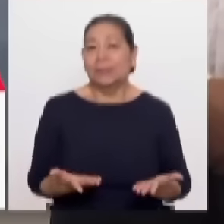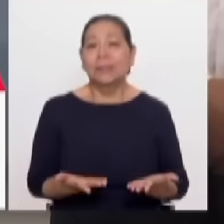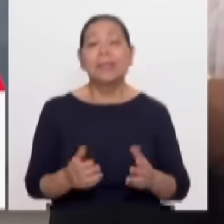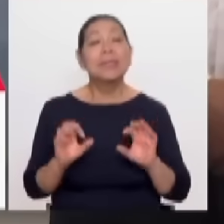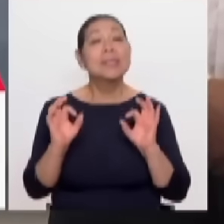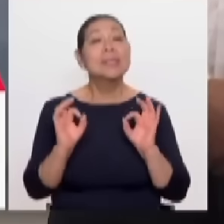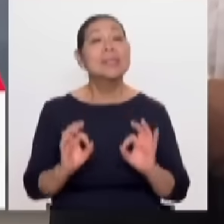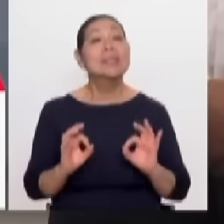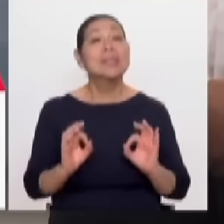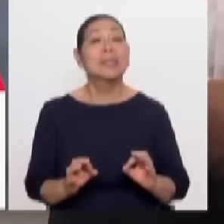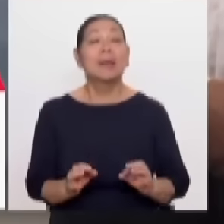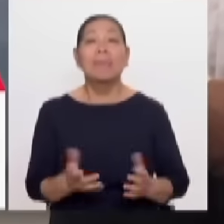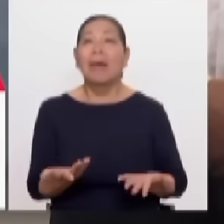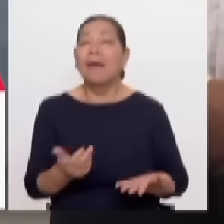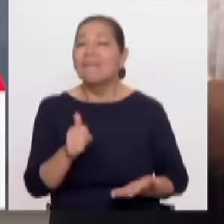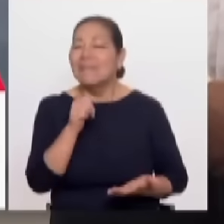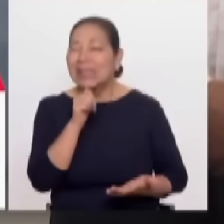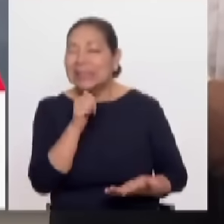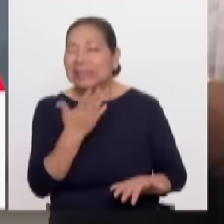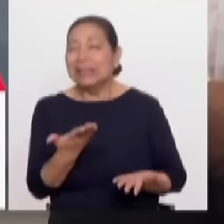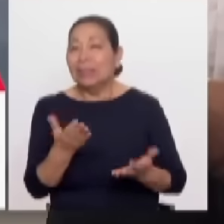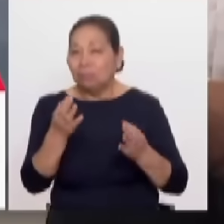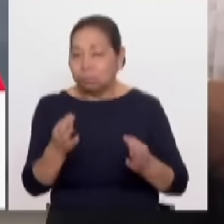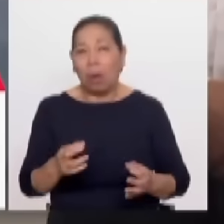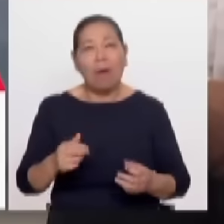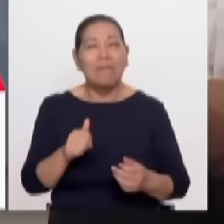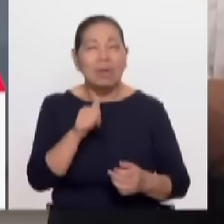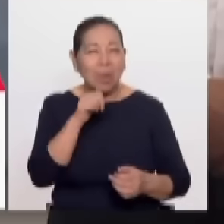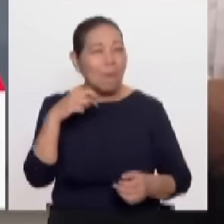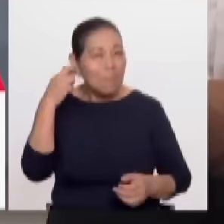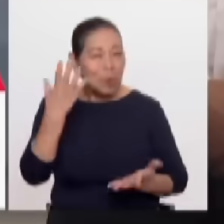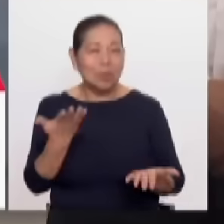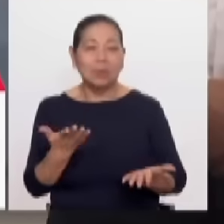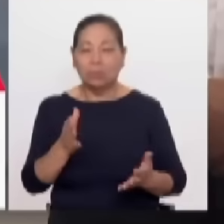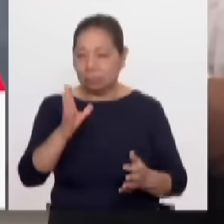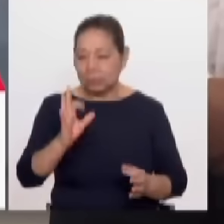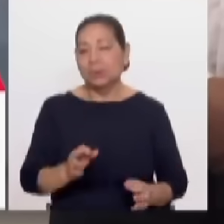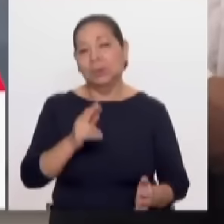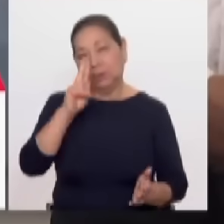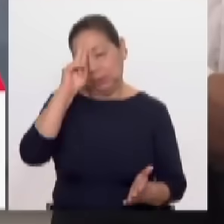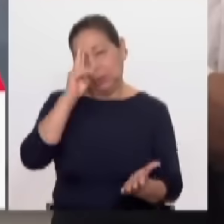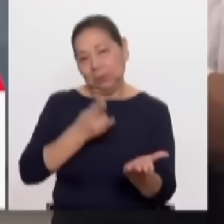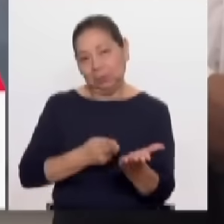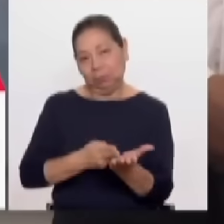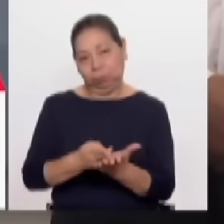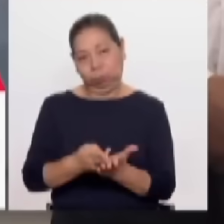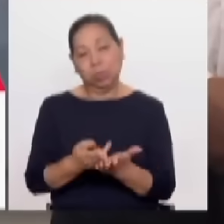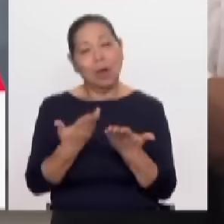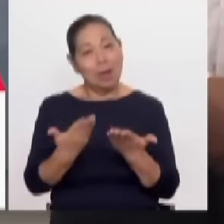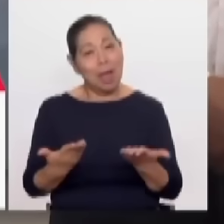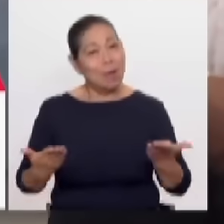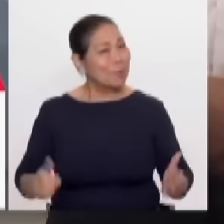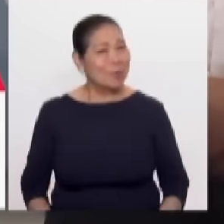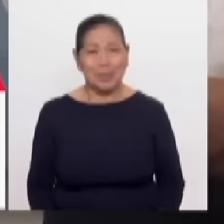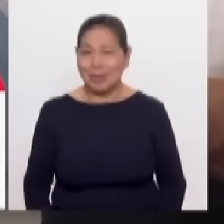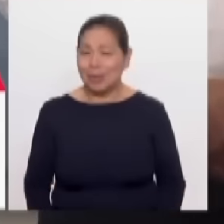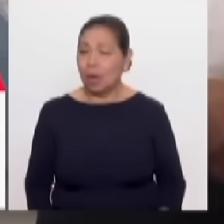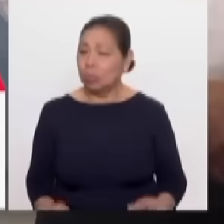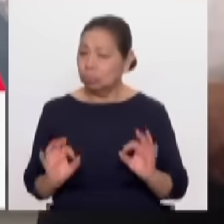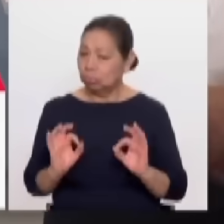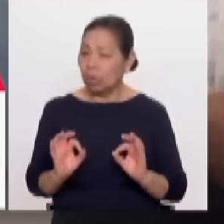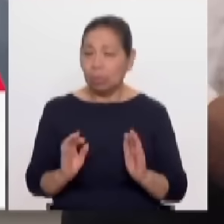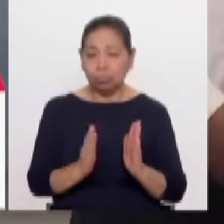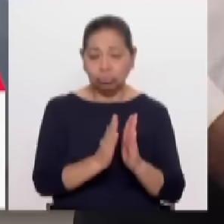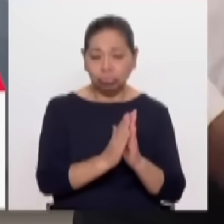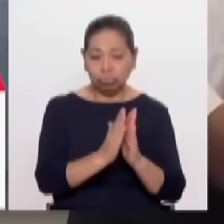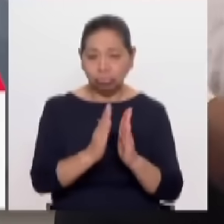que siempre ha faltado creo que es decisión política y honradez para hacer las cosas en la línea de